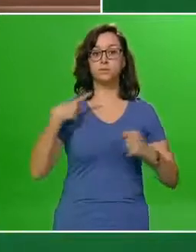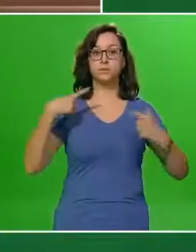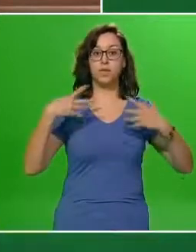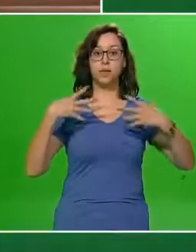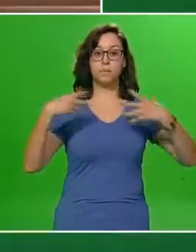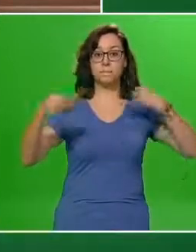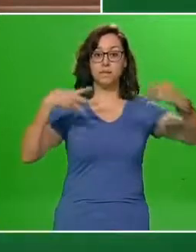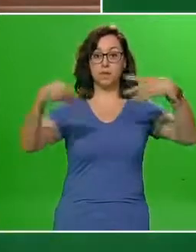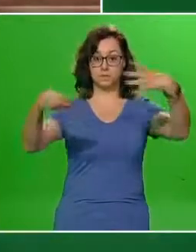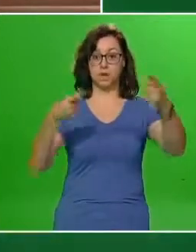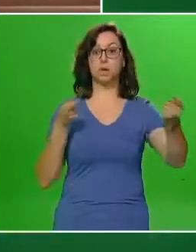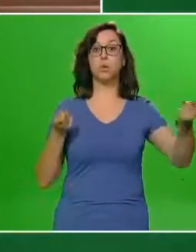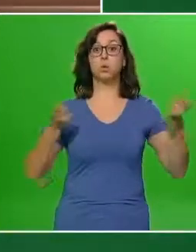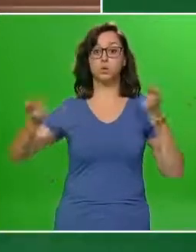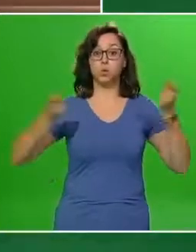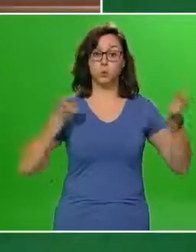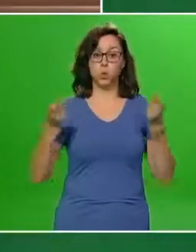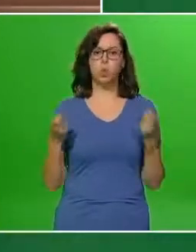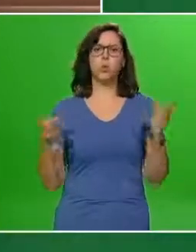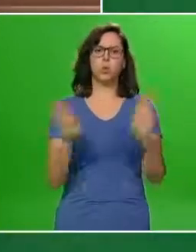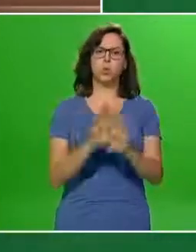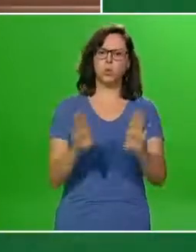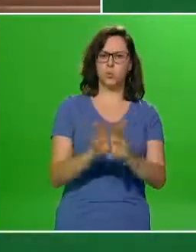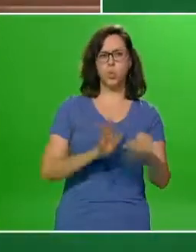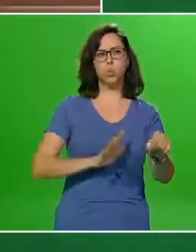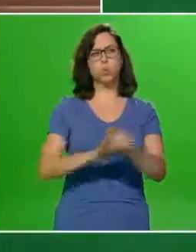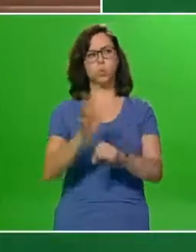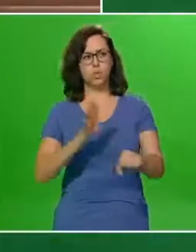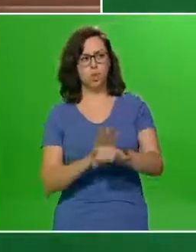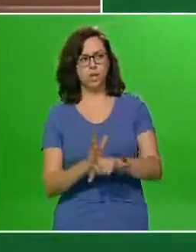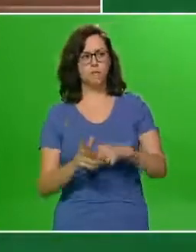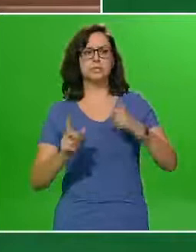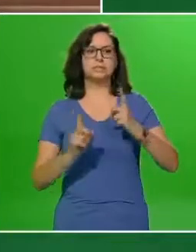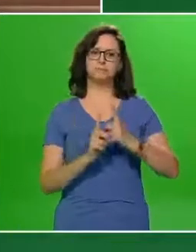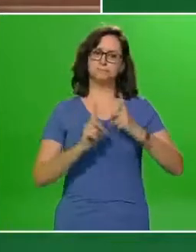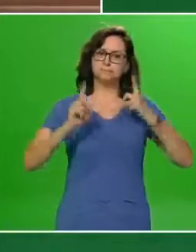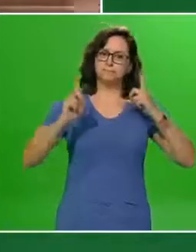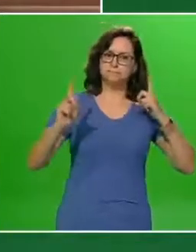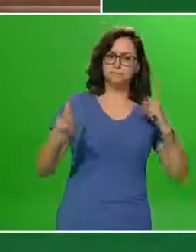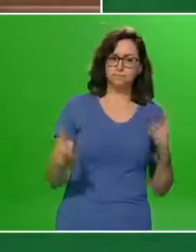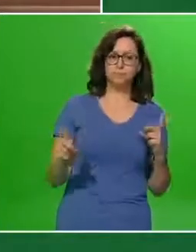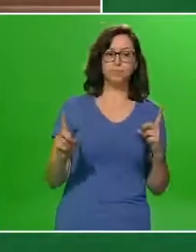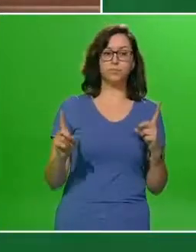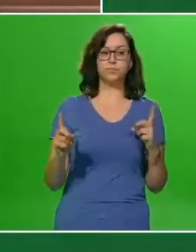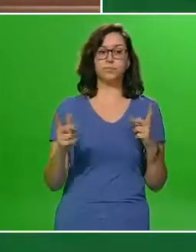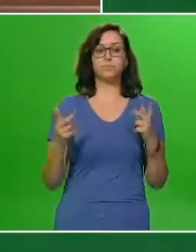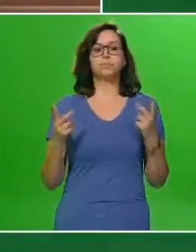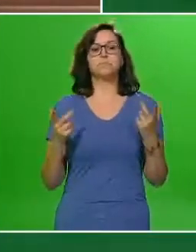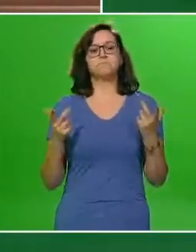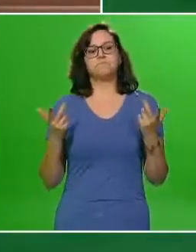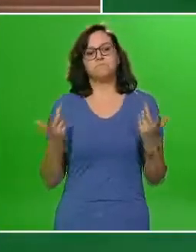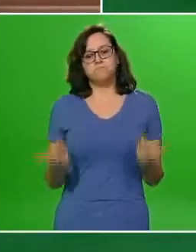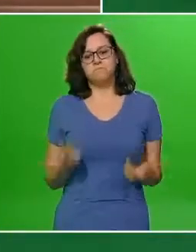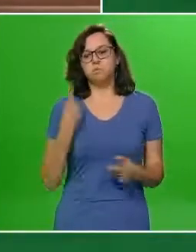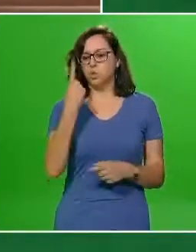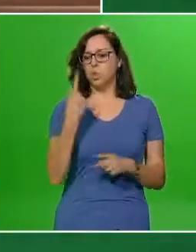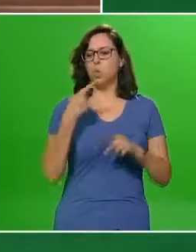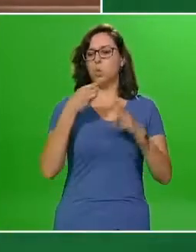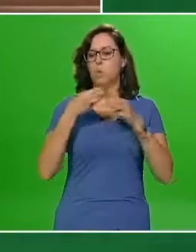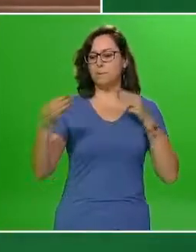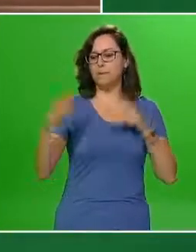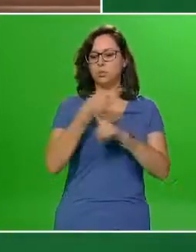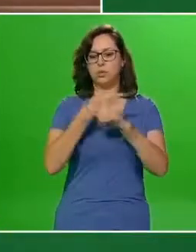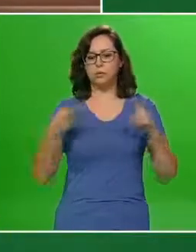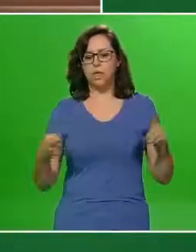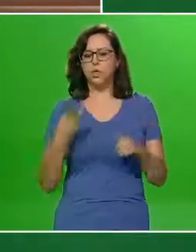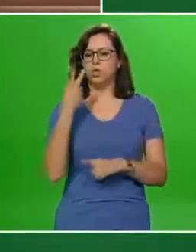Esas medidas, ¿cuáles son? La sana distancia, el mantenerse lo más que posible, al menos 1,5 metros, 2